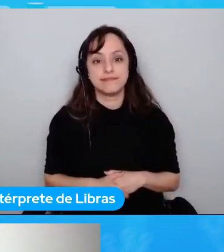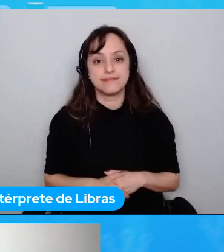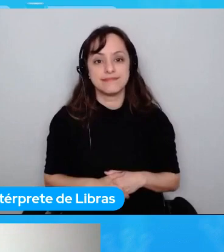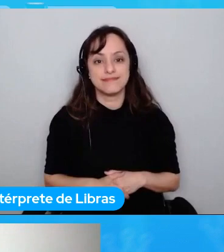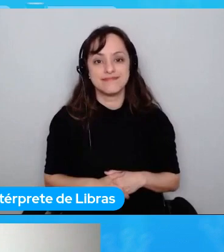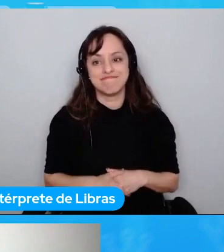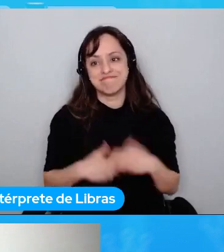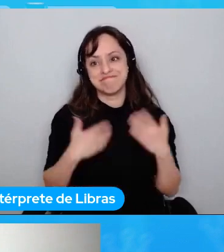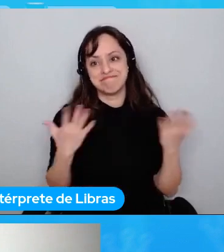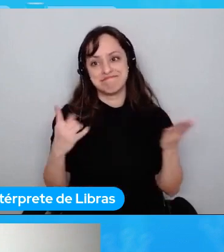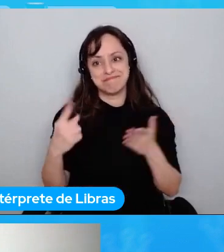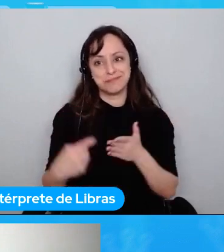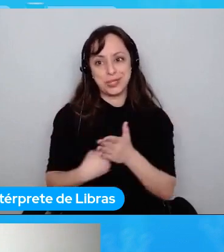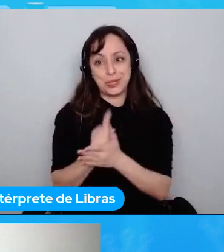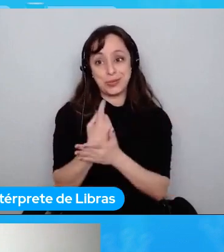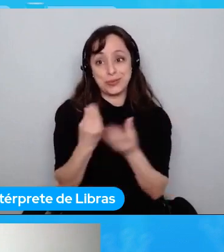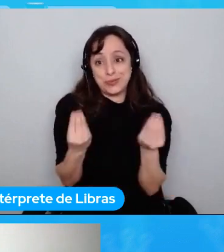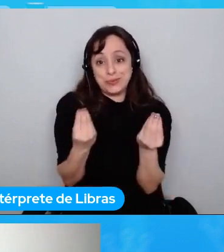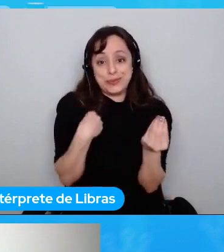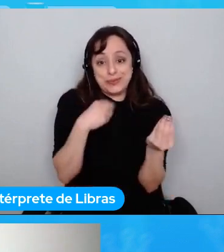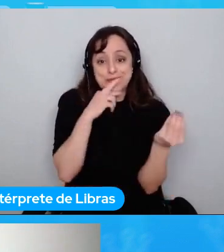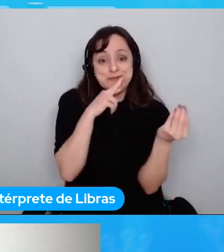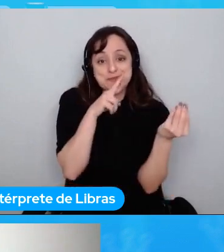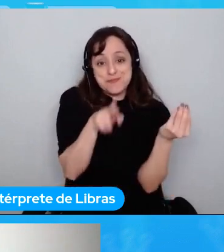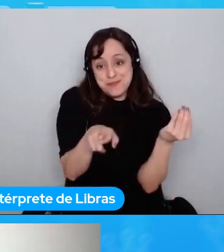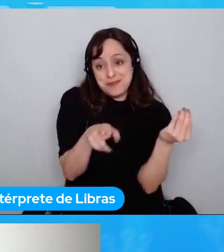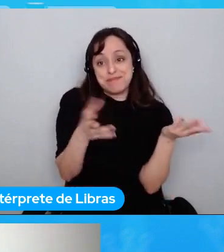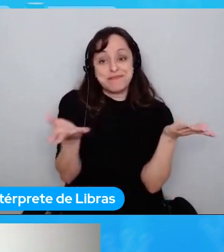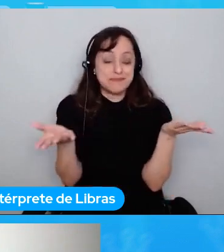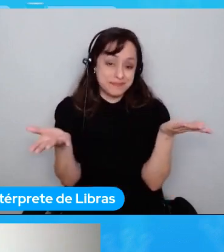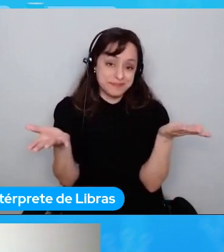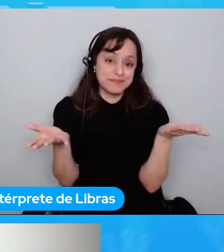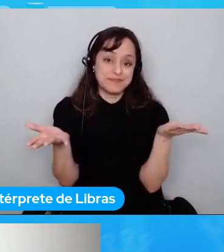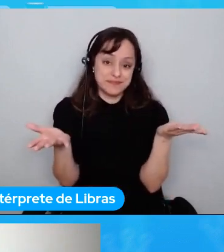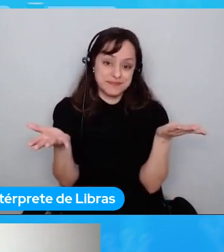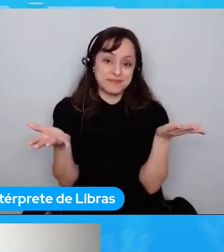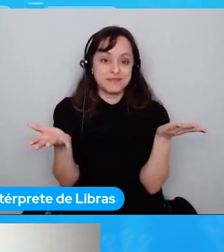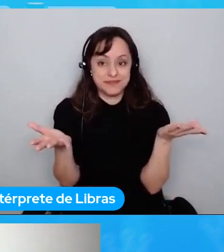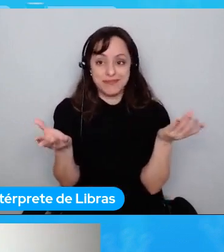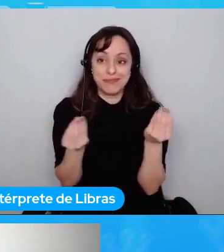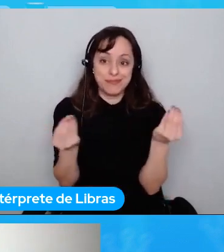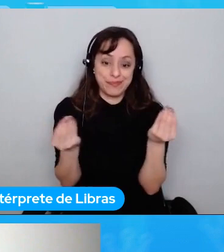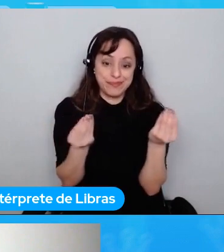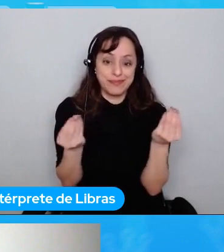Es una pregunta que no te puedo contestar, pero la idea es que lo hagan bien, ¿no? Lo que